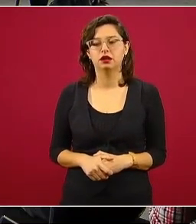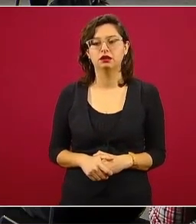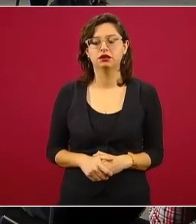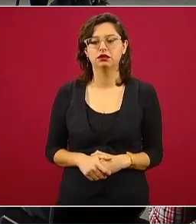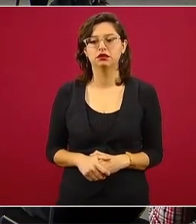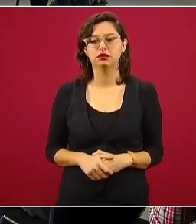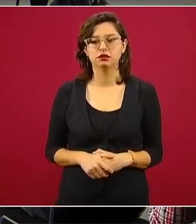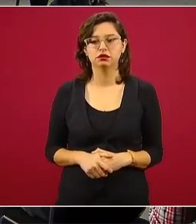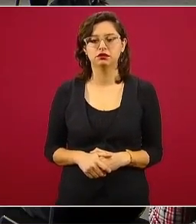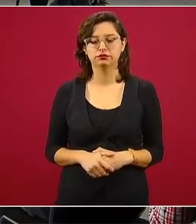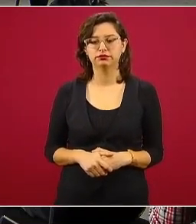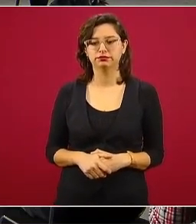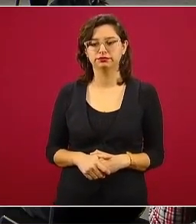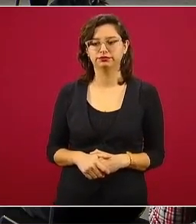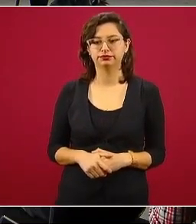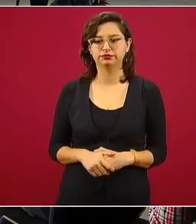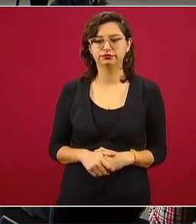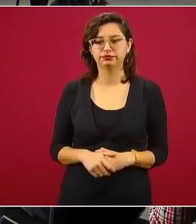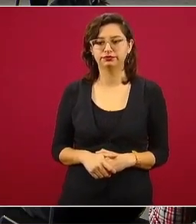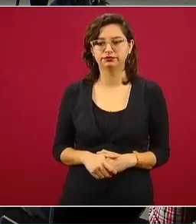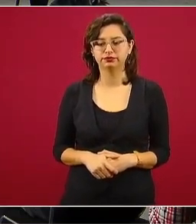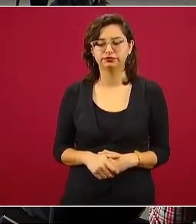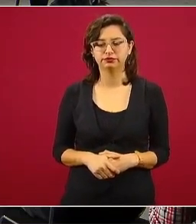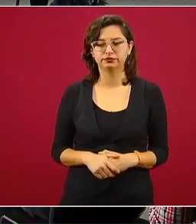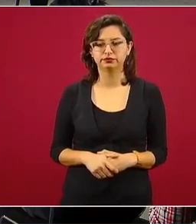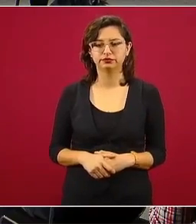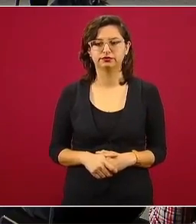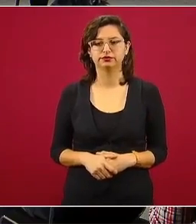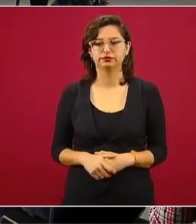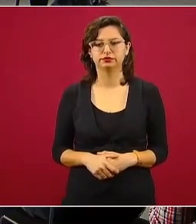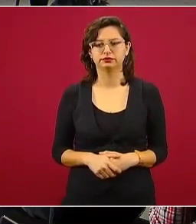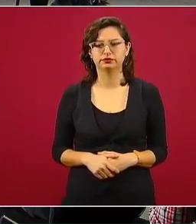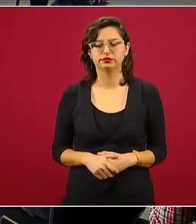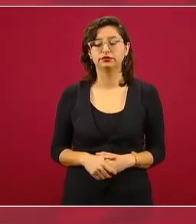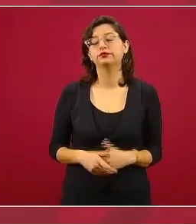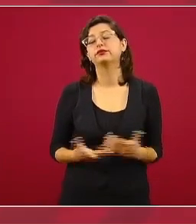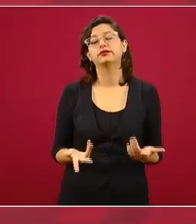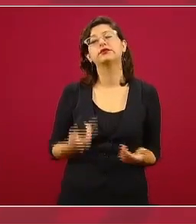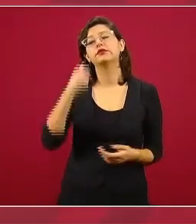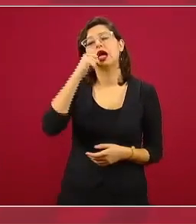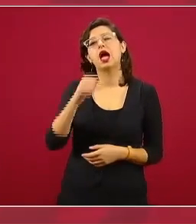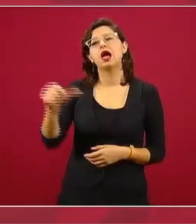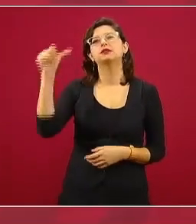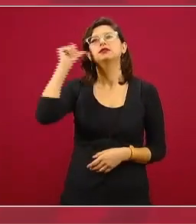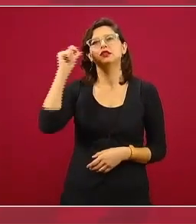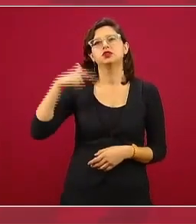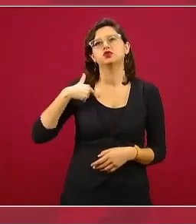planteé de que era importante que el expresidente Calderón